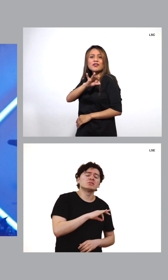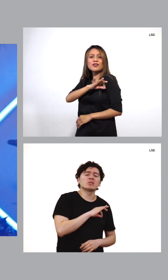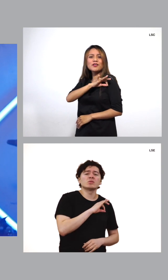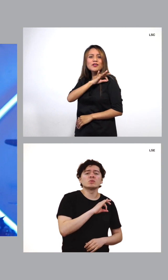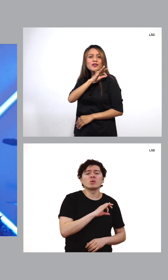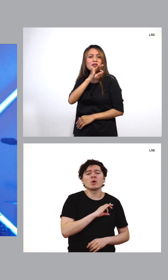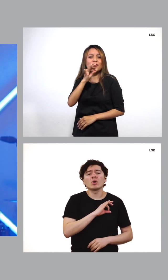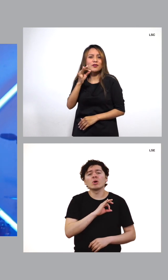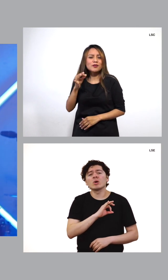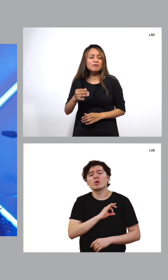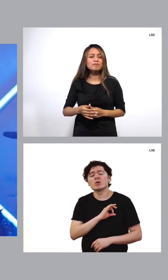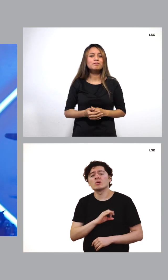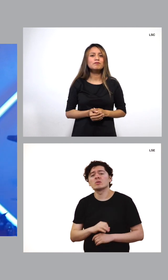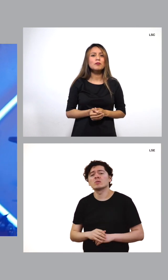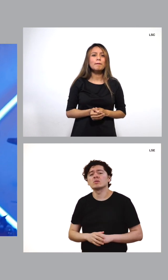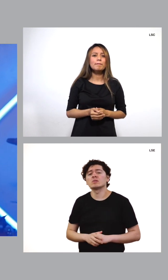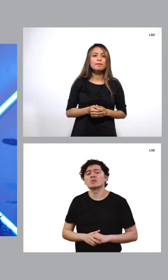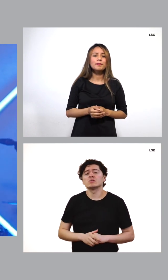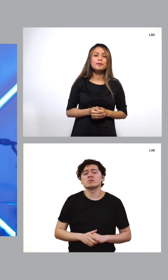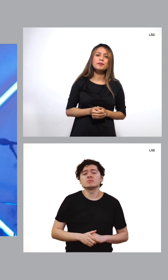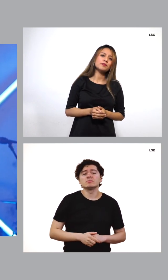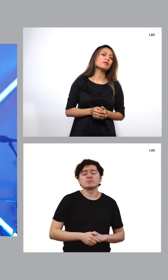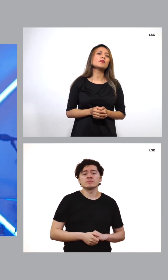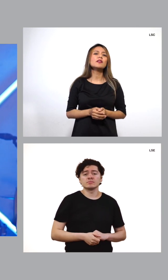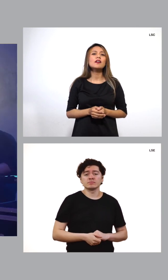vamos, levanta tu voz en ese día y decláralo, alabaré.